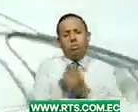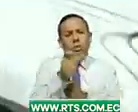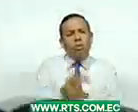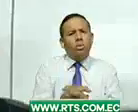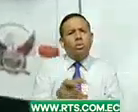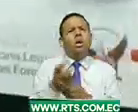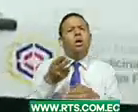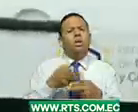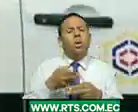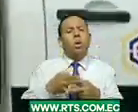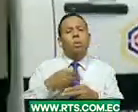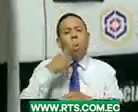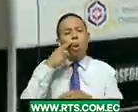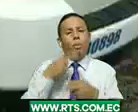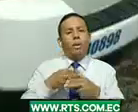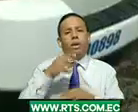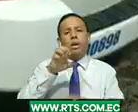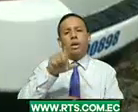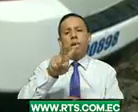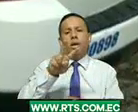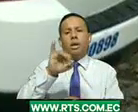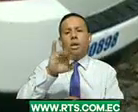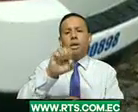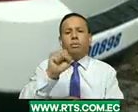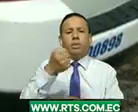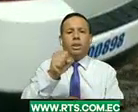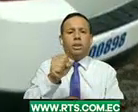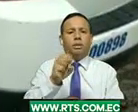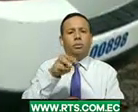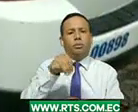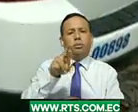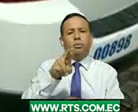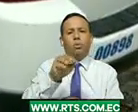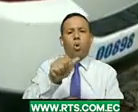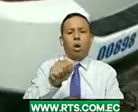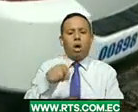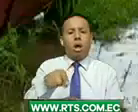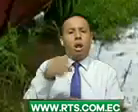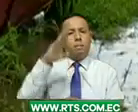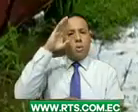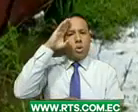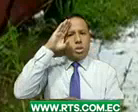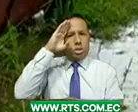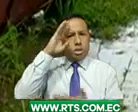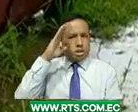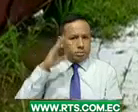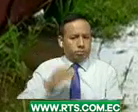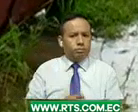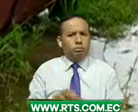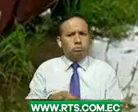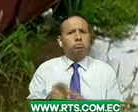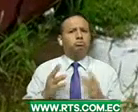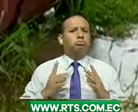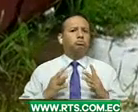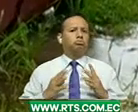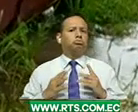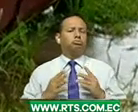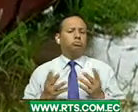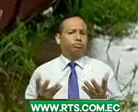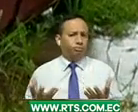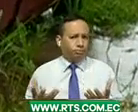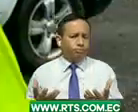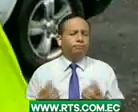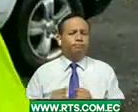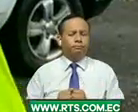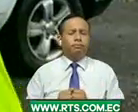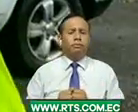identificado como Elvis Mora, policía en servicio activo, quien al momento del siniestro se encontraba gozando de su jornada de descanso.